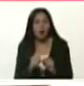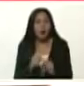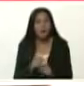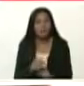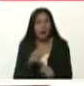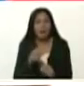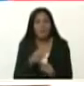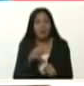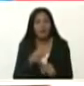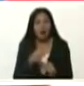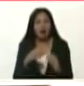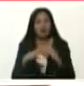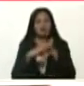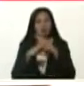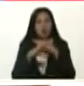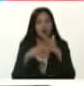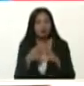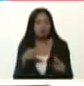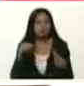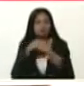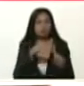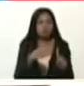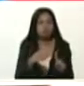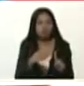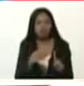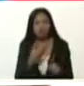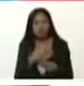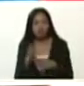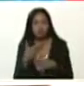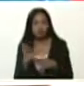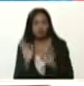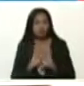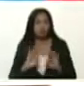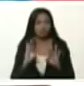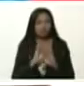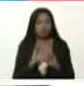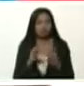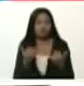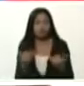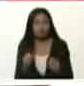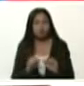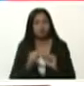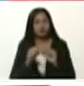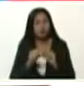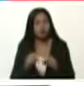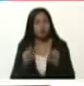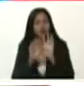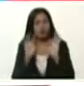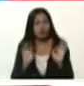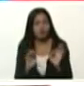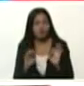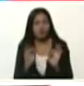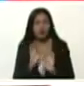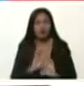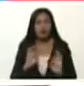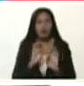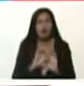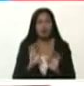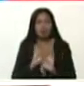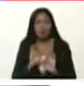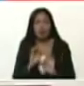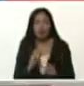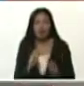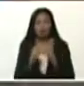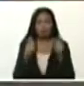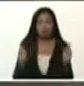No, que nos bloquean, que nos persiguen, que no me importa. Vamos pa'lante, Venezuela. Nada ni nadie va a poder